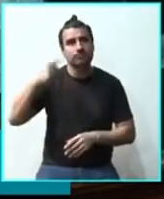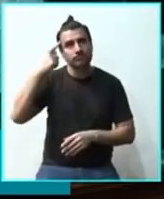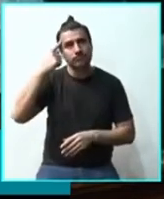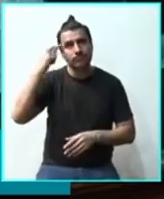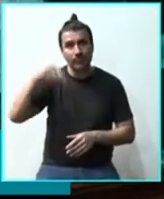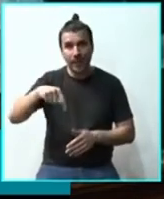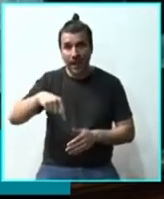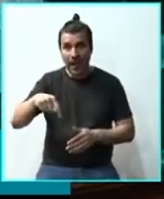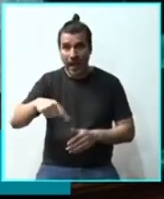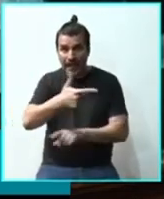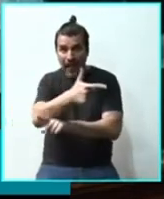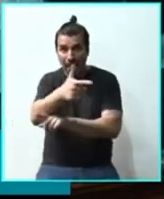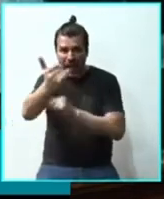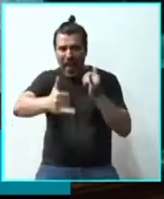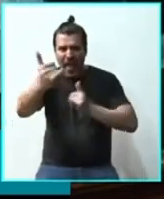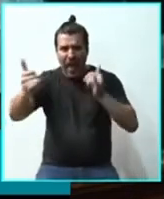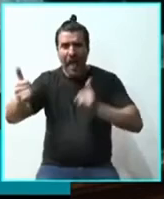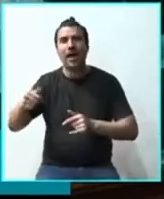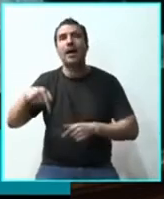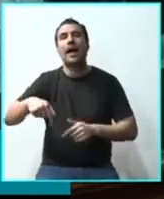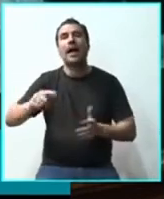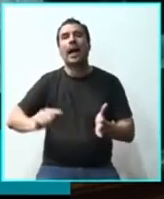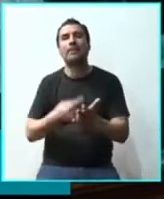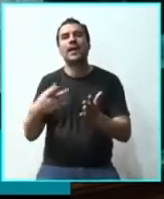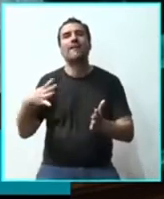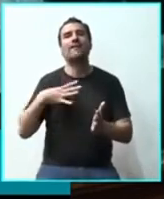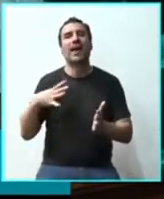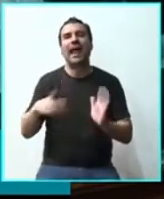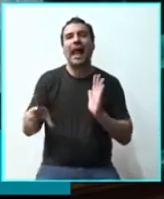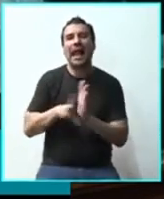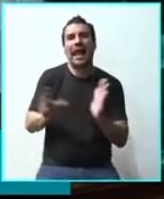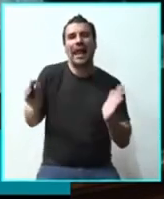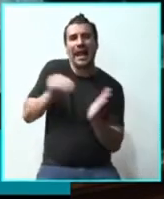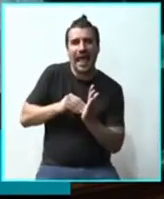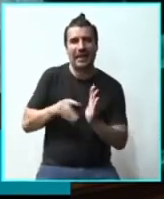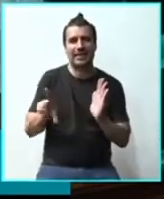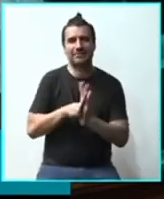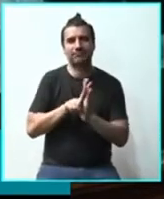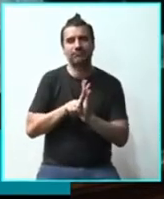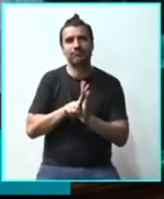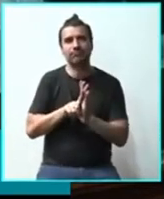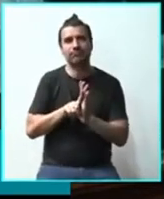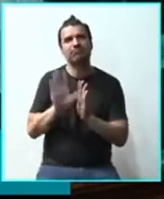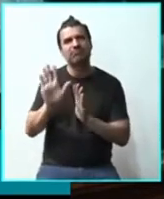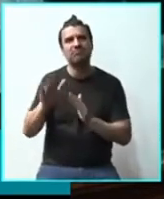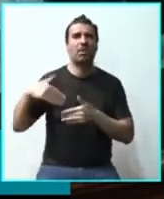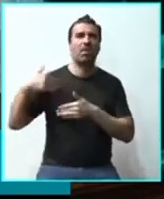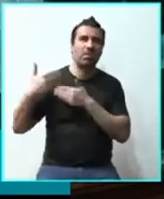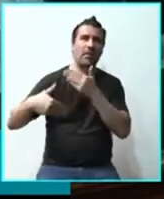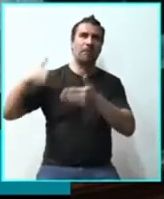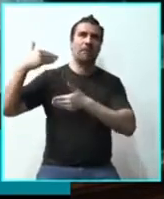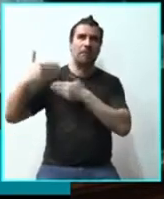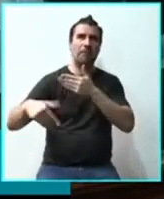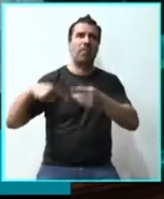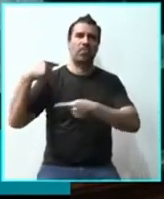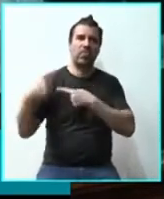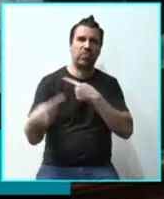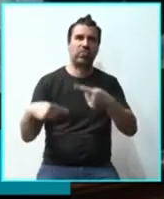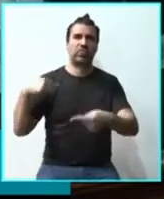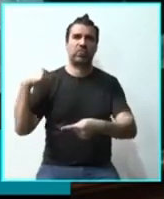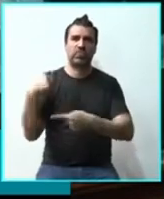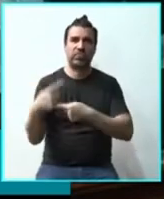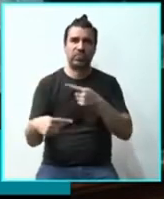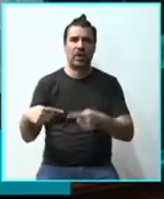la ciudad precisaba era una ley. Nos dijeron, bueno, no es el momento, veámoslo, esperemos. Ok, no se presentó